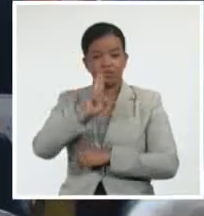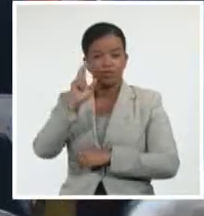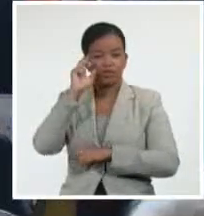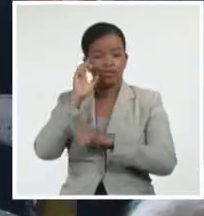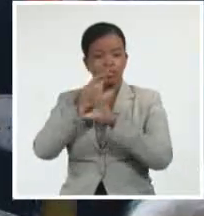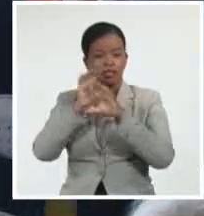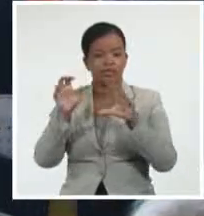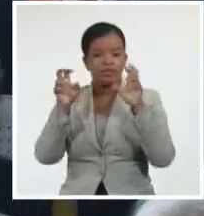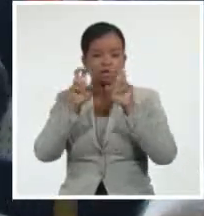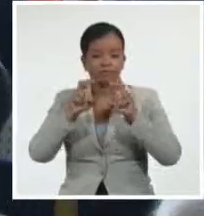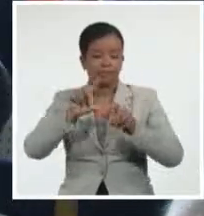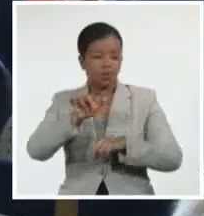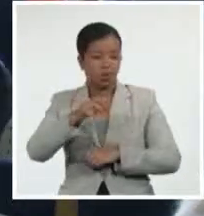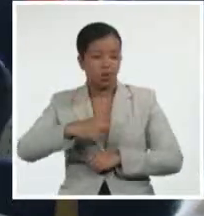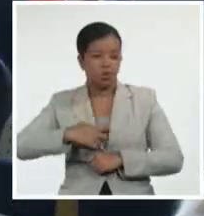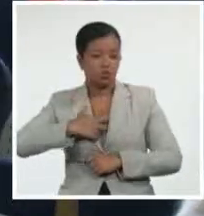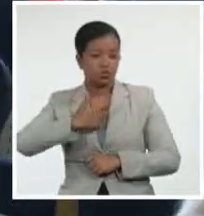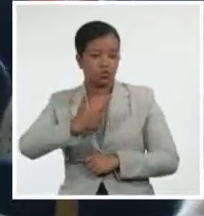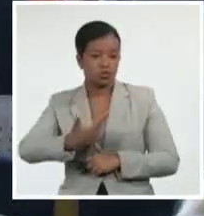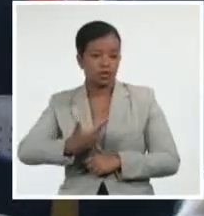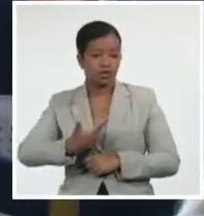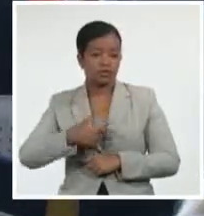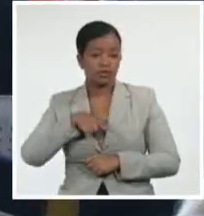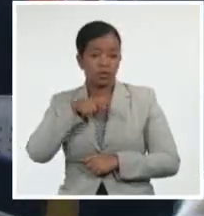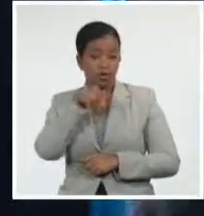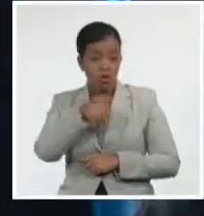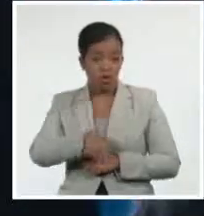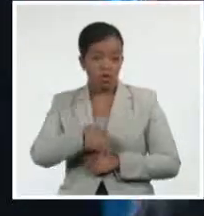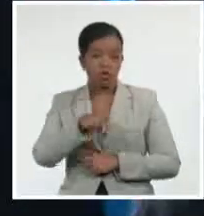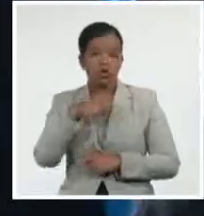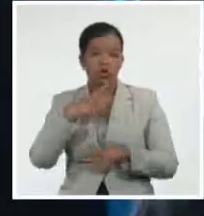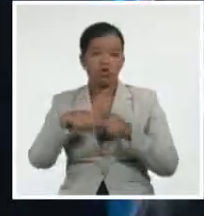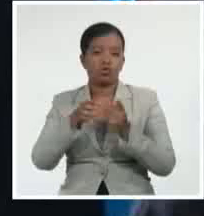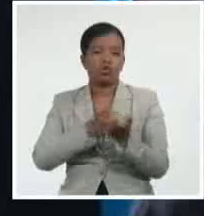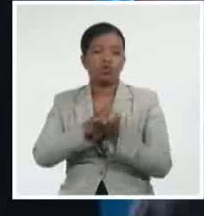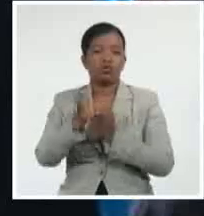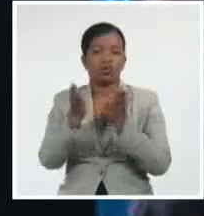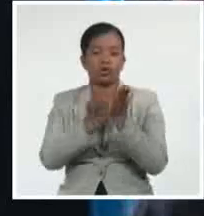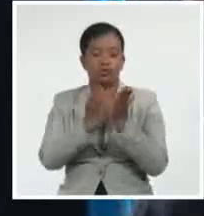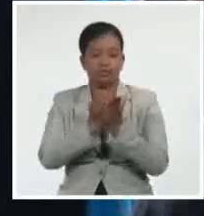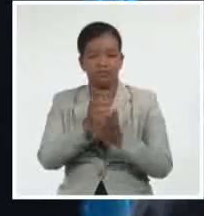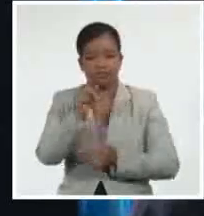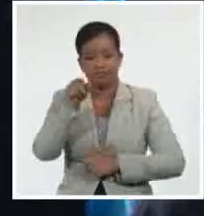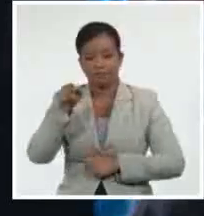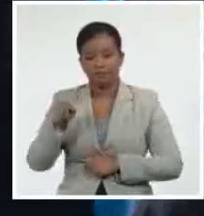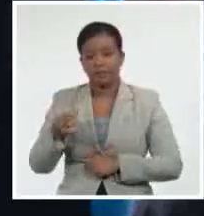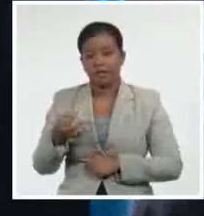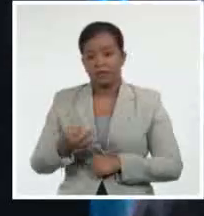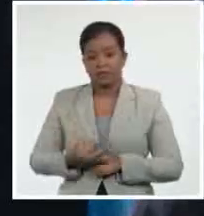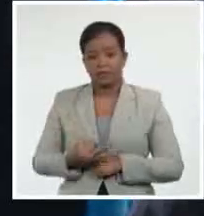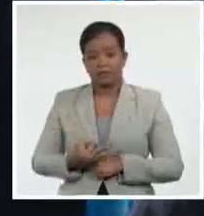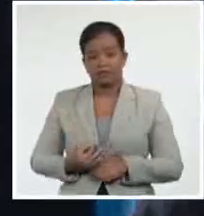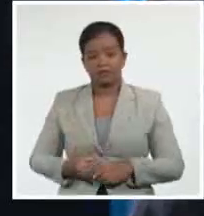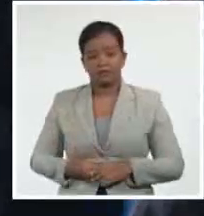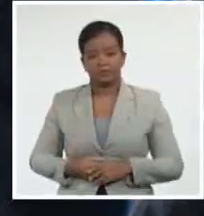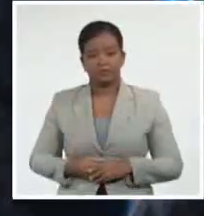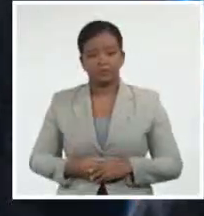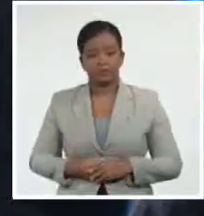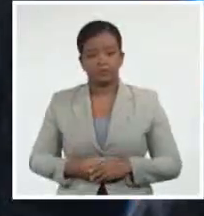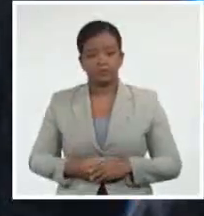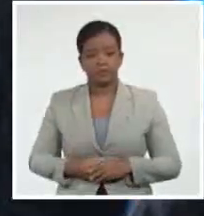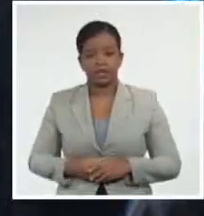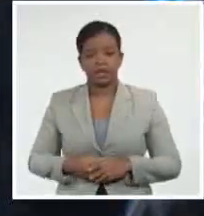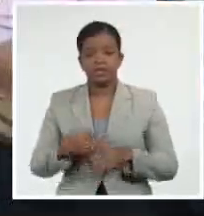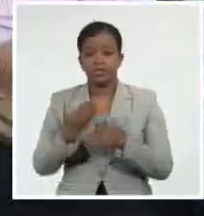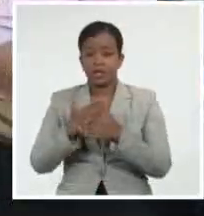investigativa y cultural, espíritu vivaz de los que hoy continúan en este prestigioso centro de ciencia y conciencia. Desde